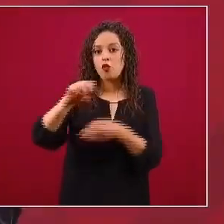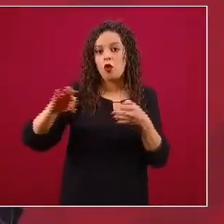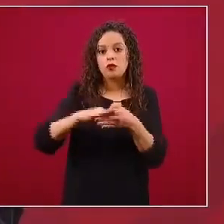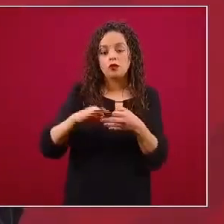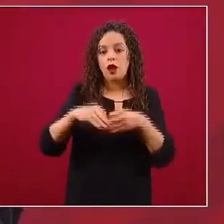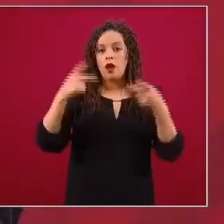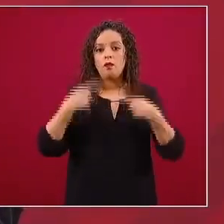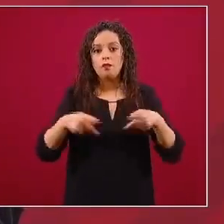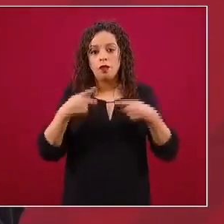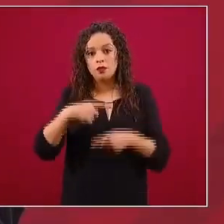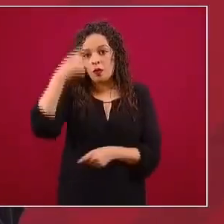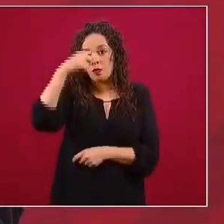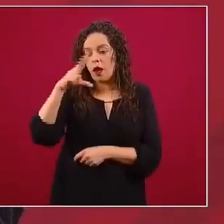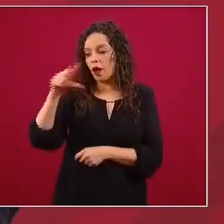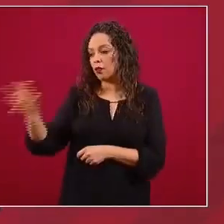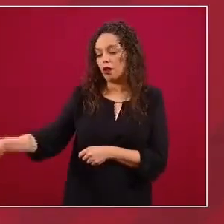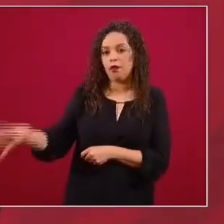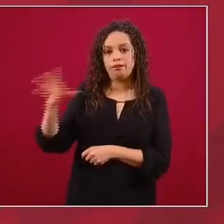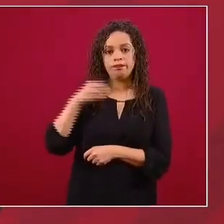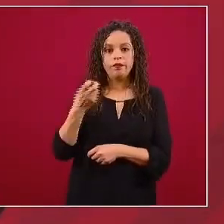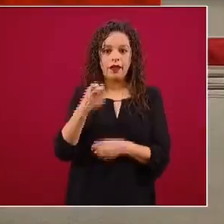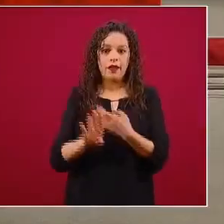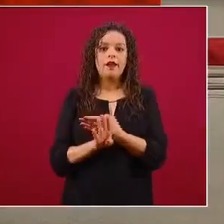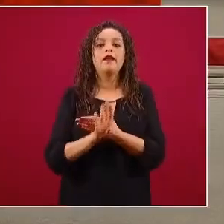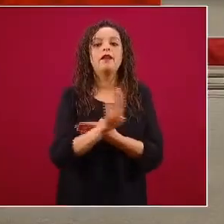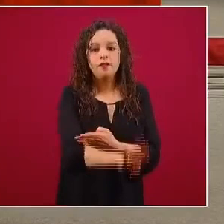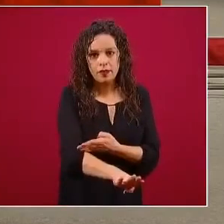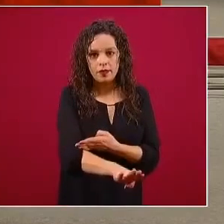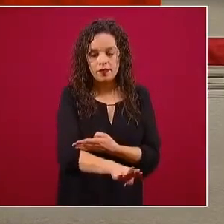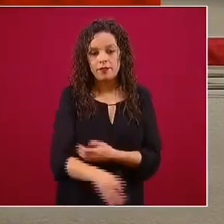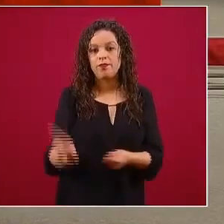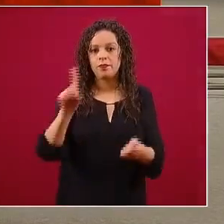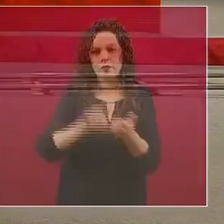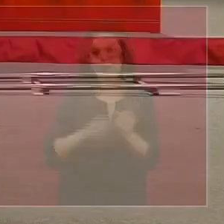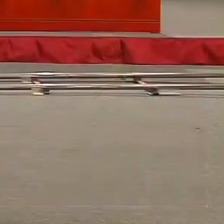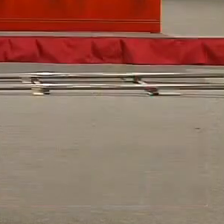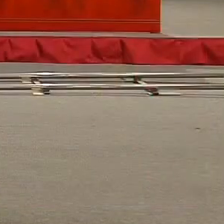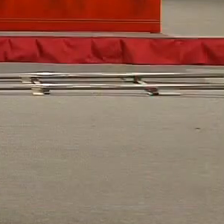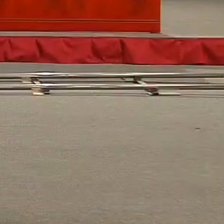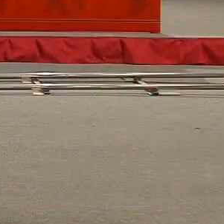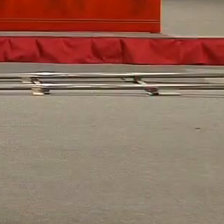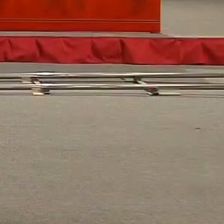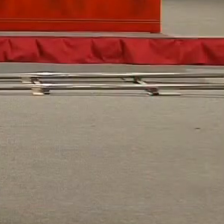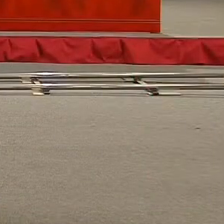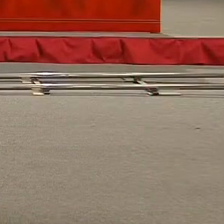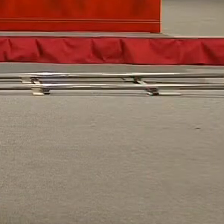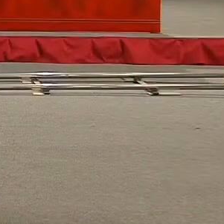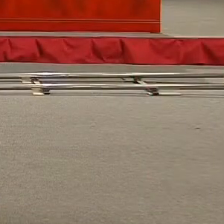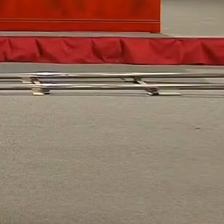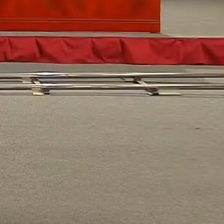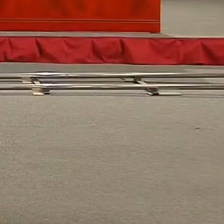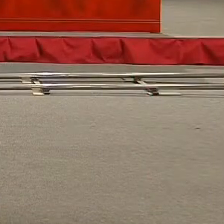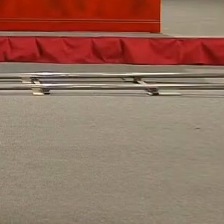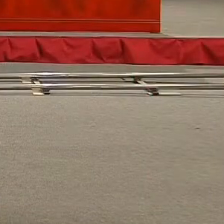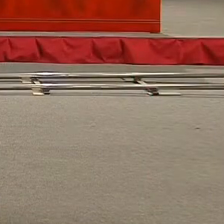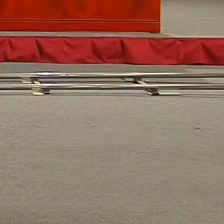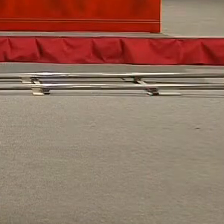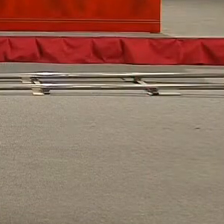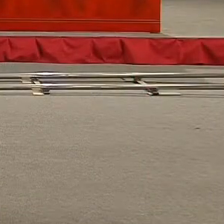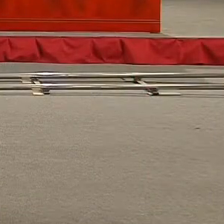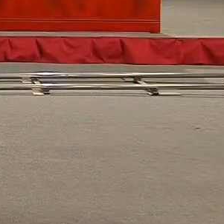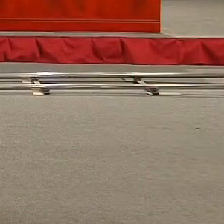relevante por la que pueden ser transmitidas. Aquí tenemos el caso concreto de COVID, que es sumamente ilustrativo porque estamos en medio de una pandemia,